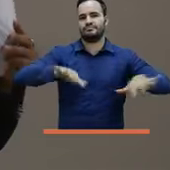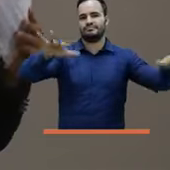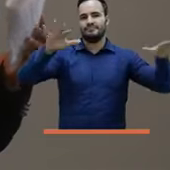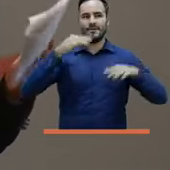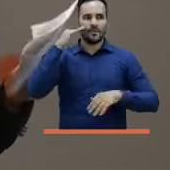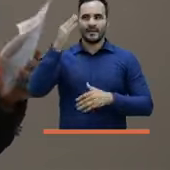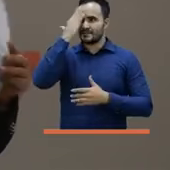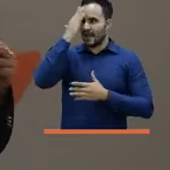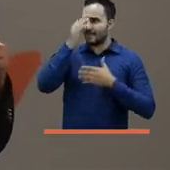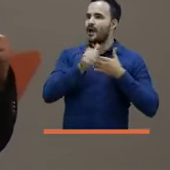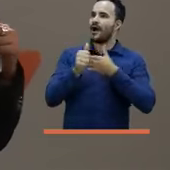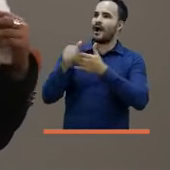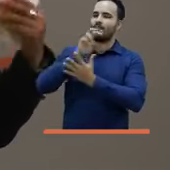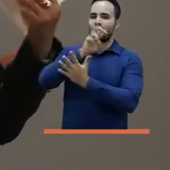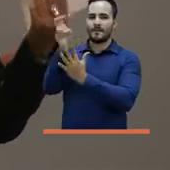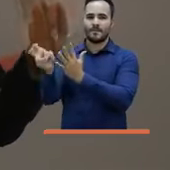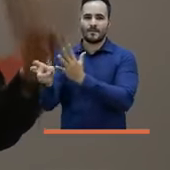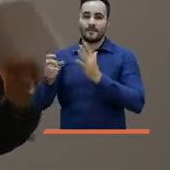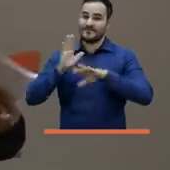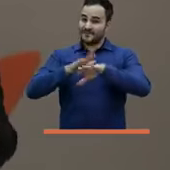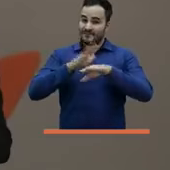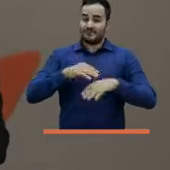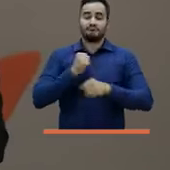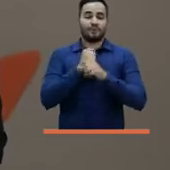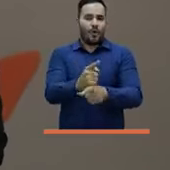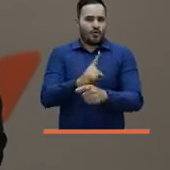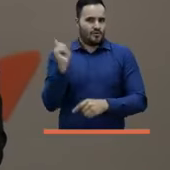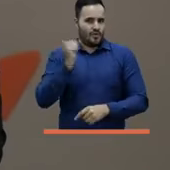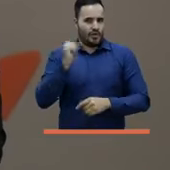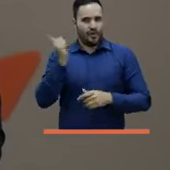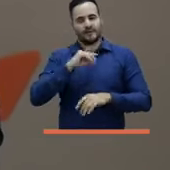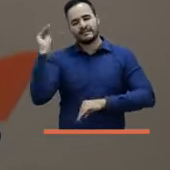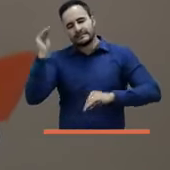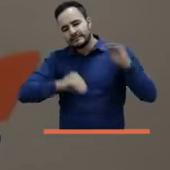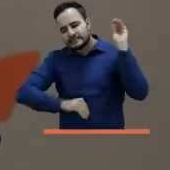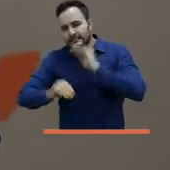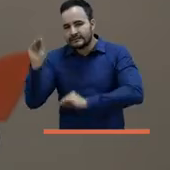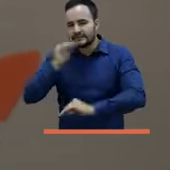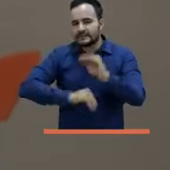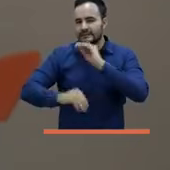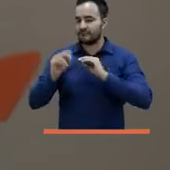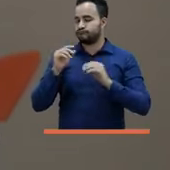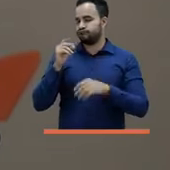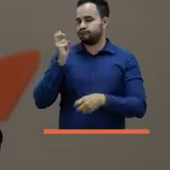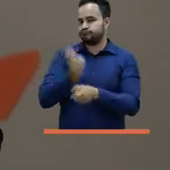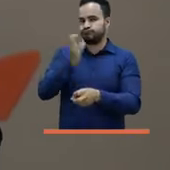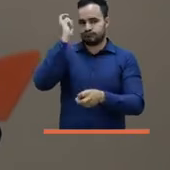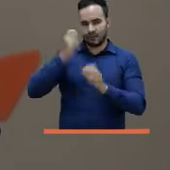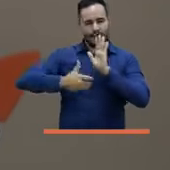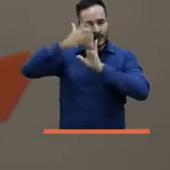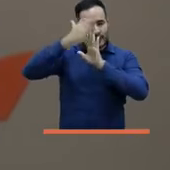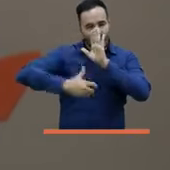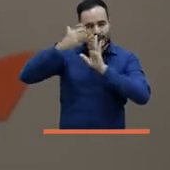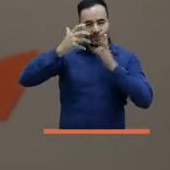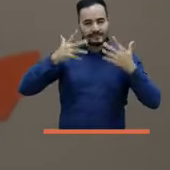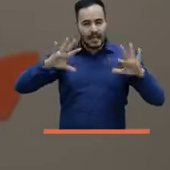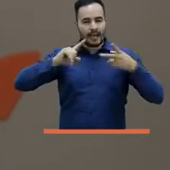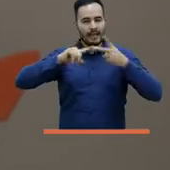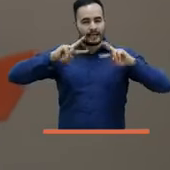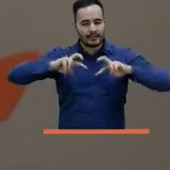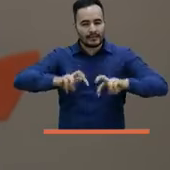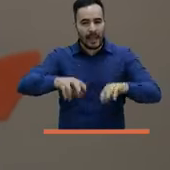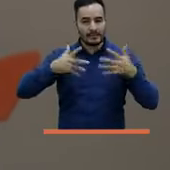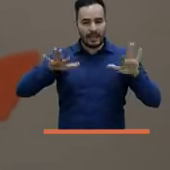fase tras bambalinas donde hay que hacer todo un ejercicio previo diagnóstico investigativo de